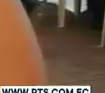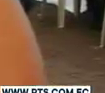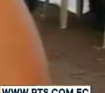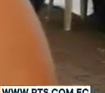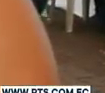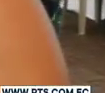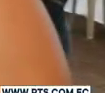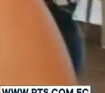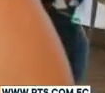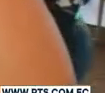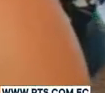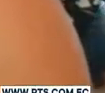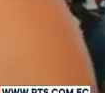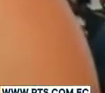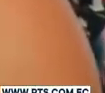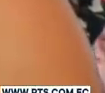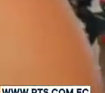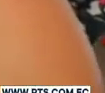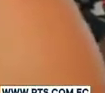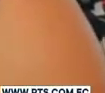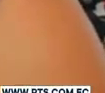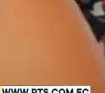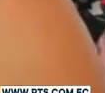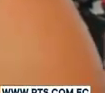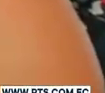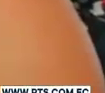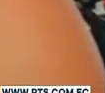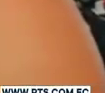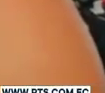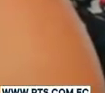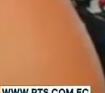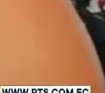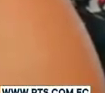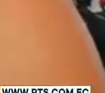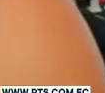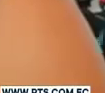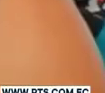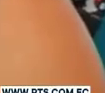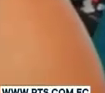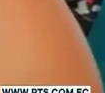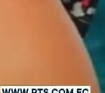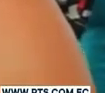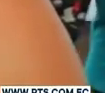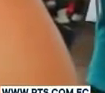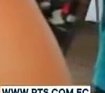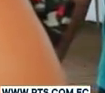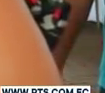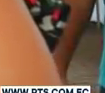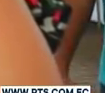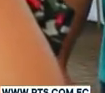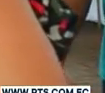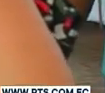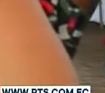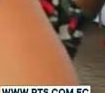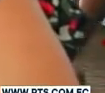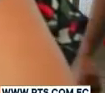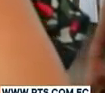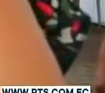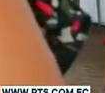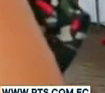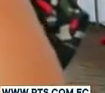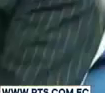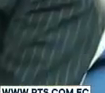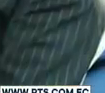Muy interesante y saber de aquí lo nuestro, lo tradicional de que tenemos aquí en Santo Domingo y dar a conocer a